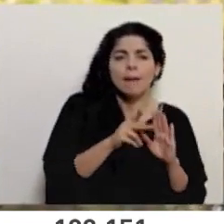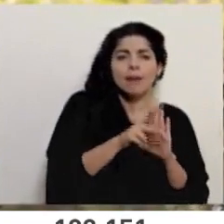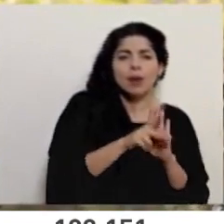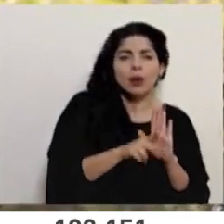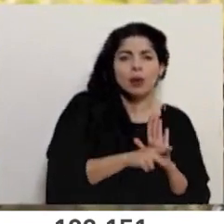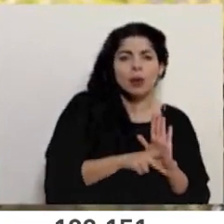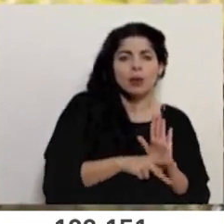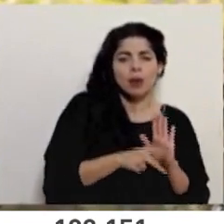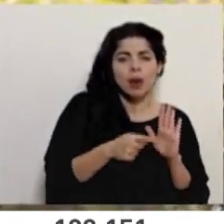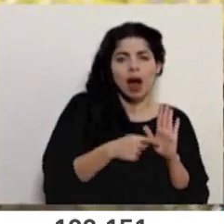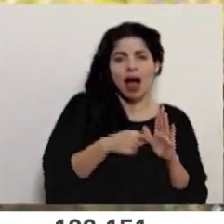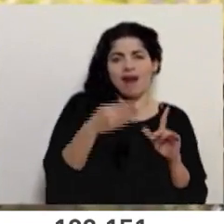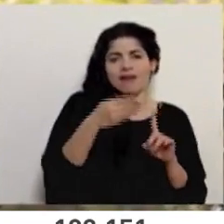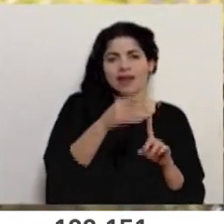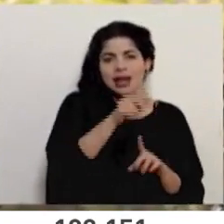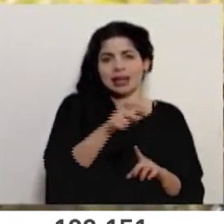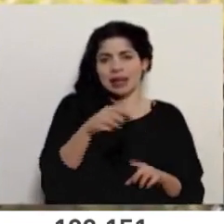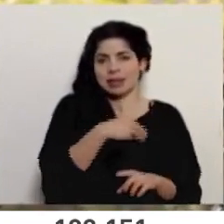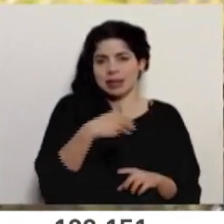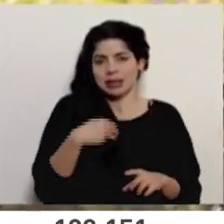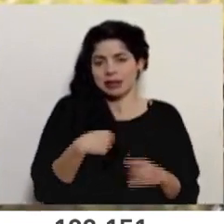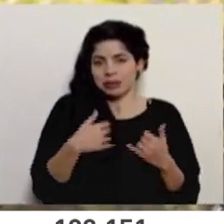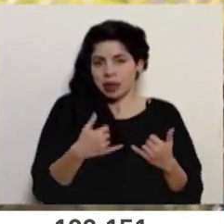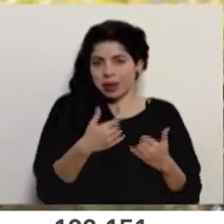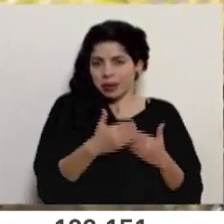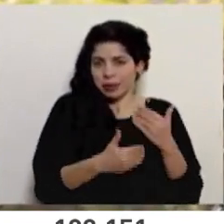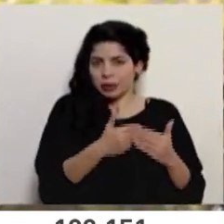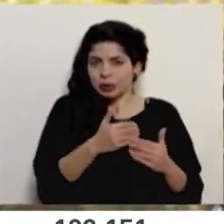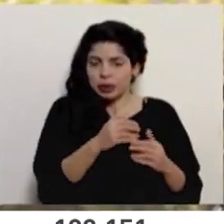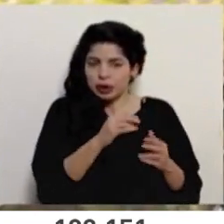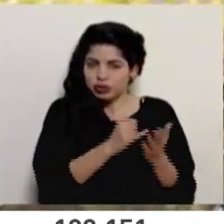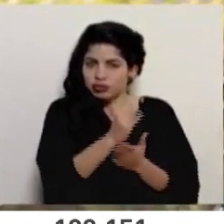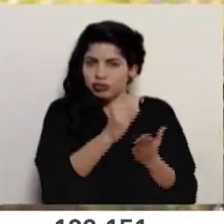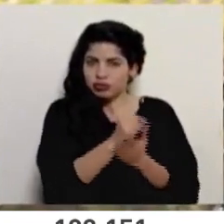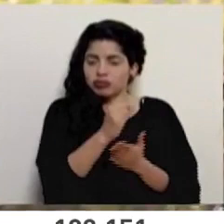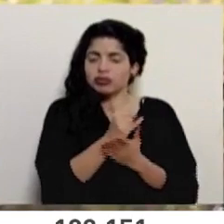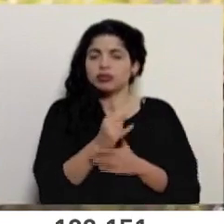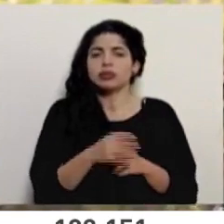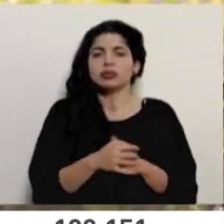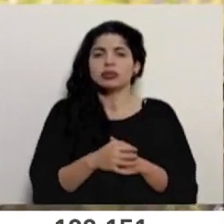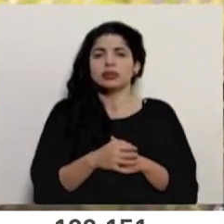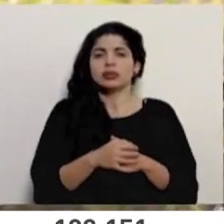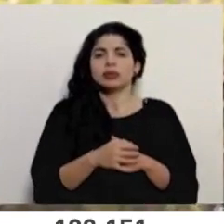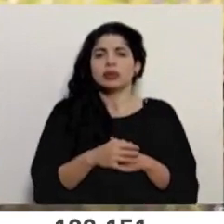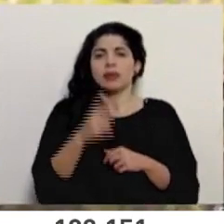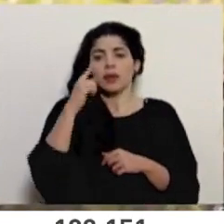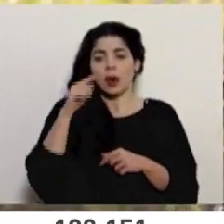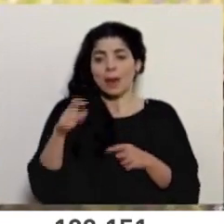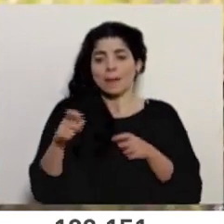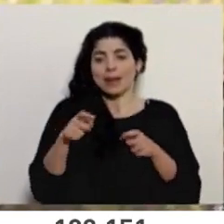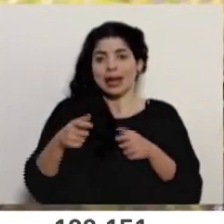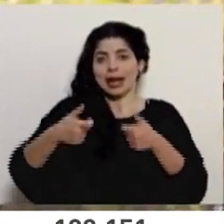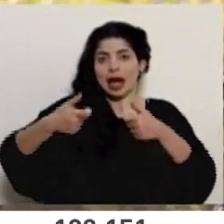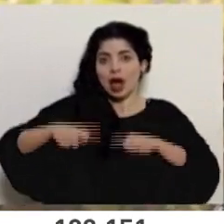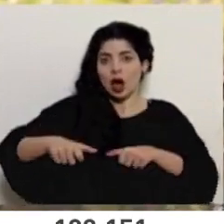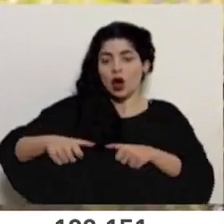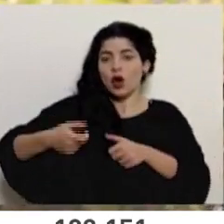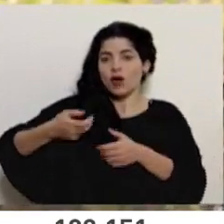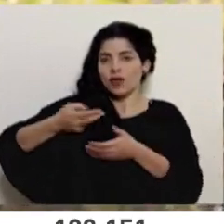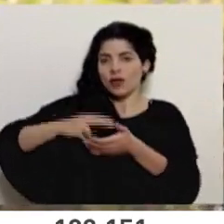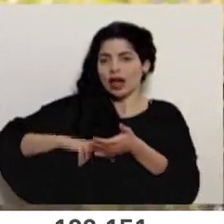afectaban a los ministros ahora cuestionados, en que se dio este manejo de estos convenios? ¿Cuál